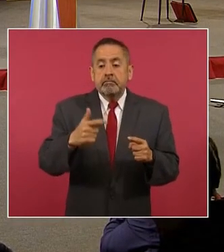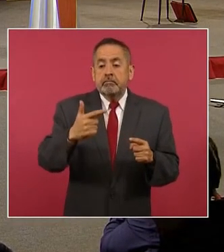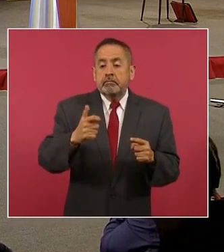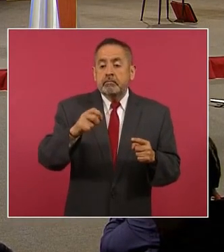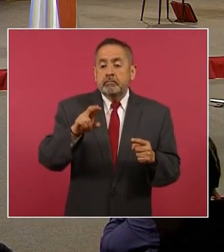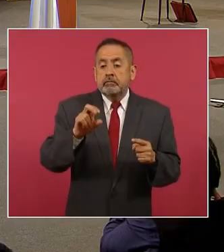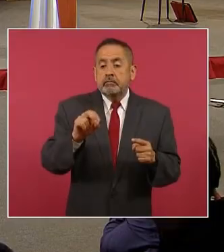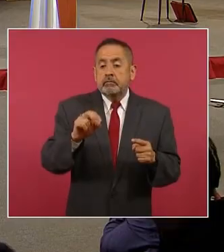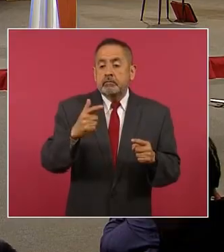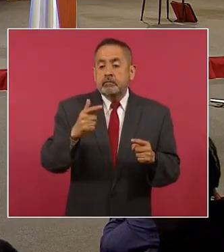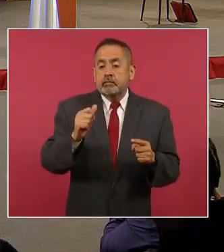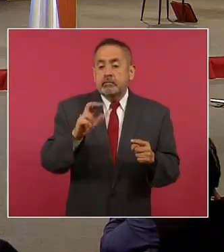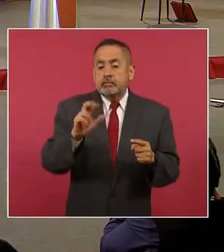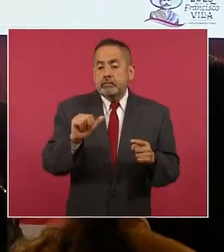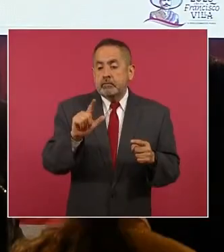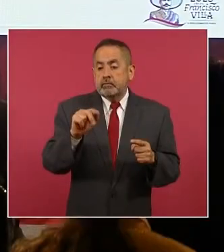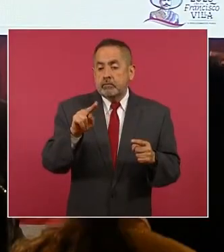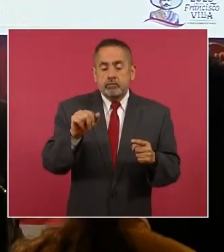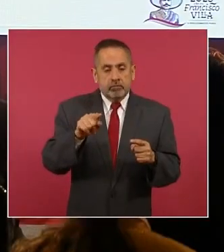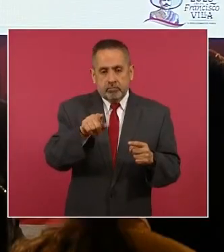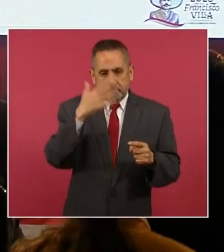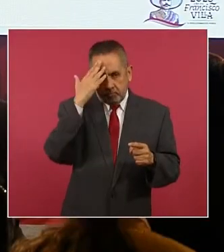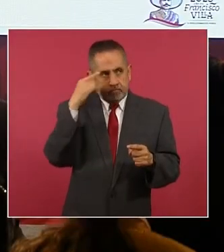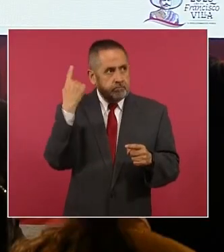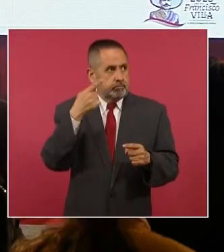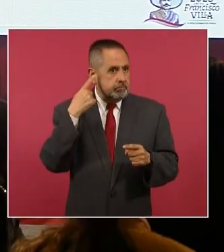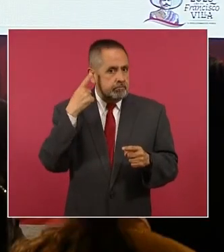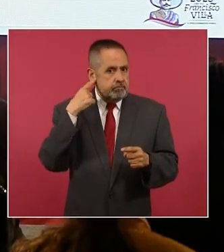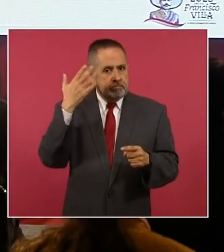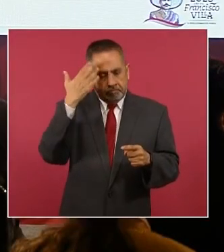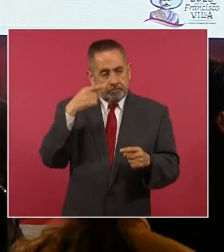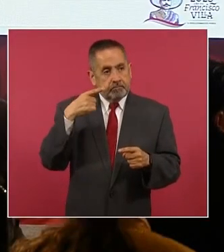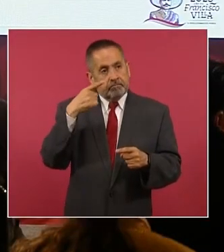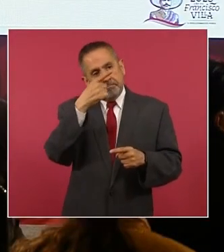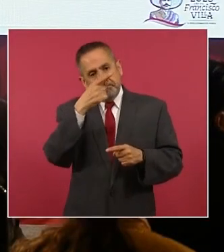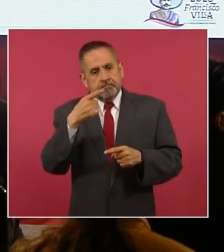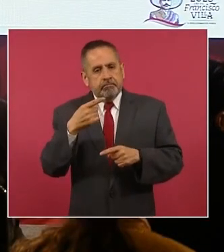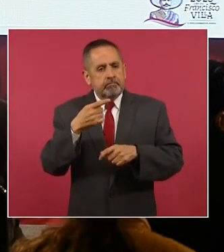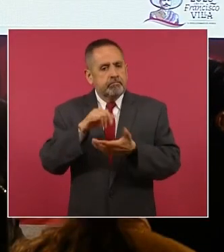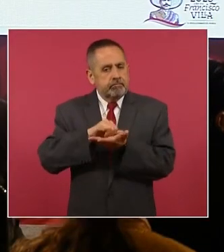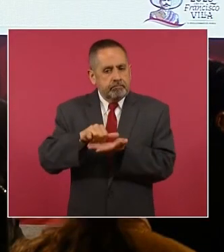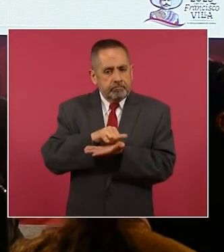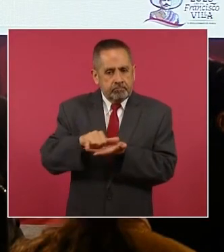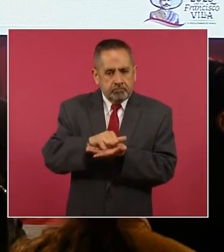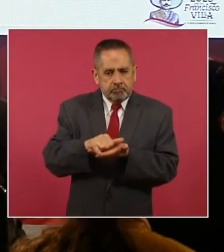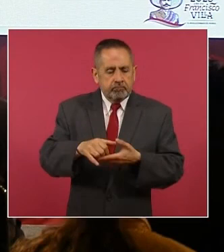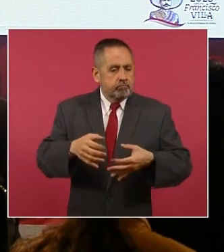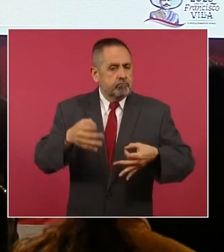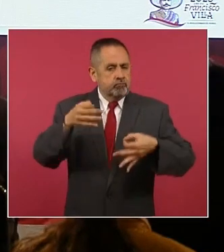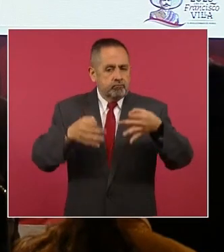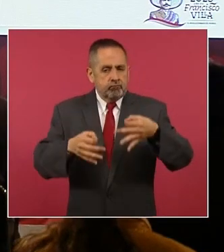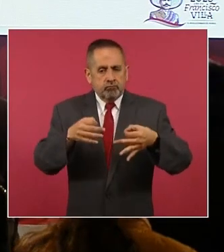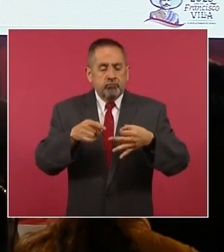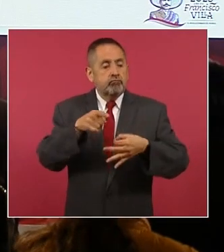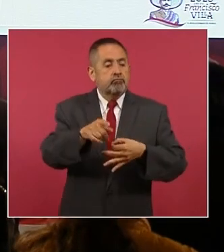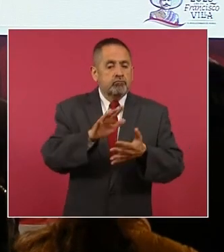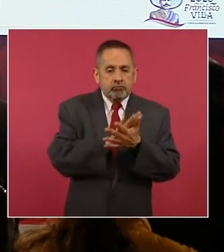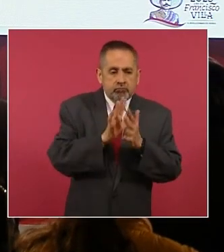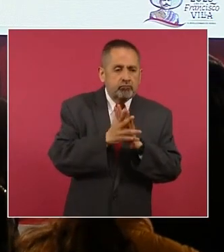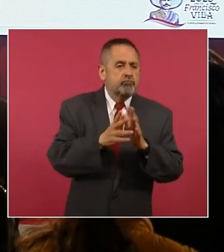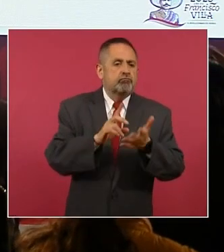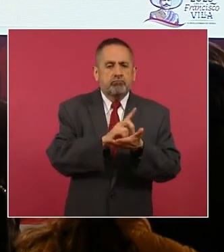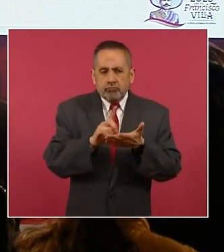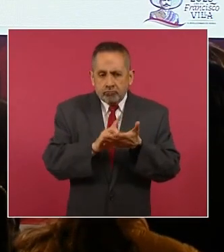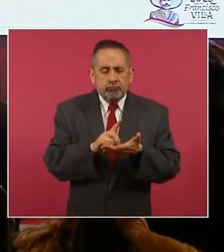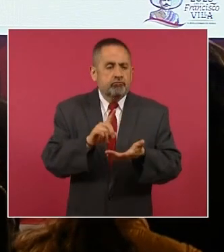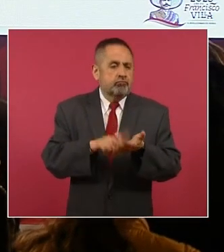está siendo actualmente, como es público, juzgado en la Corte de Distrito Este de Nueva York por conspiración, tráfico de drogas